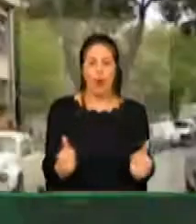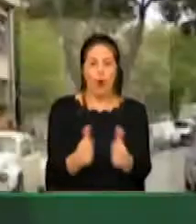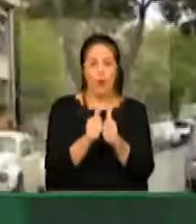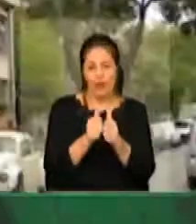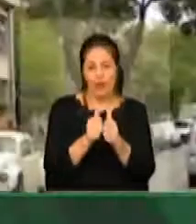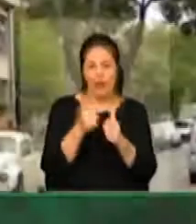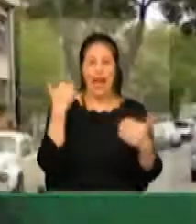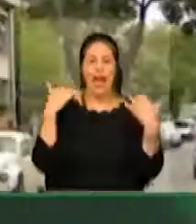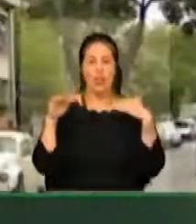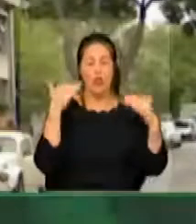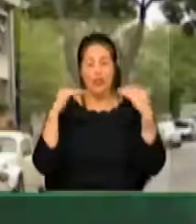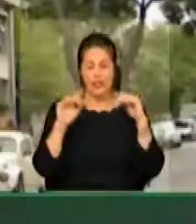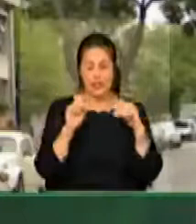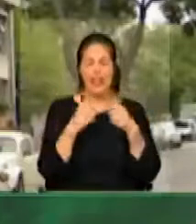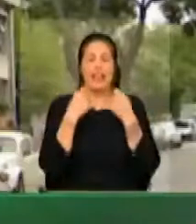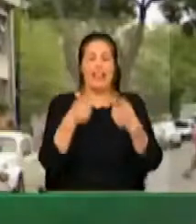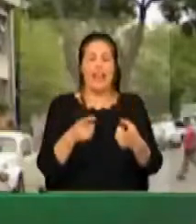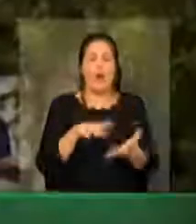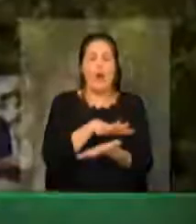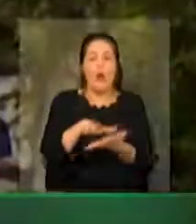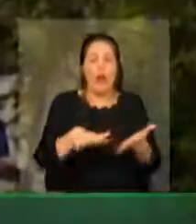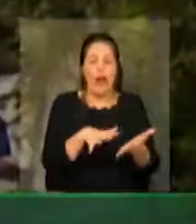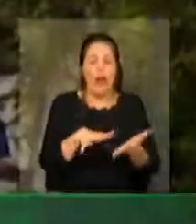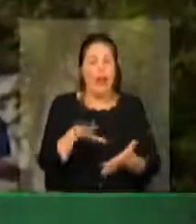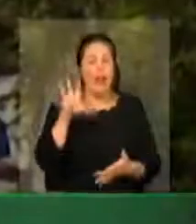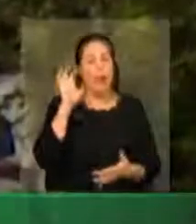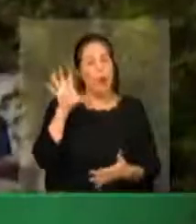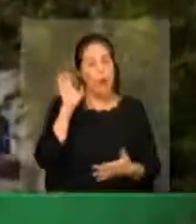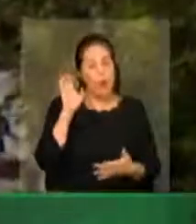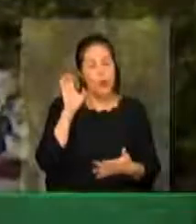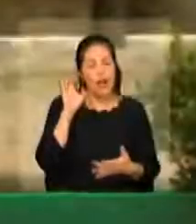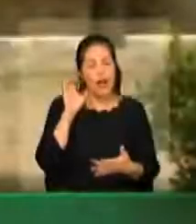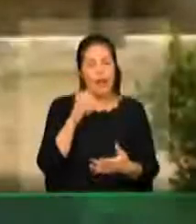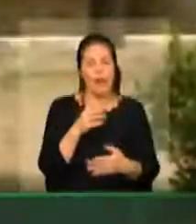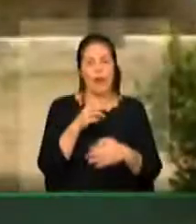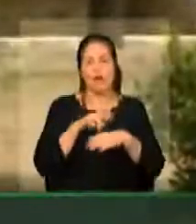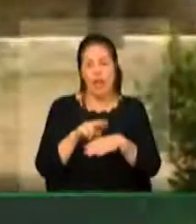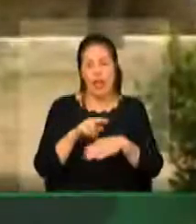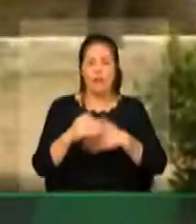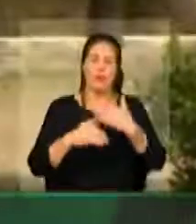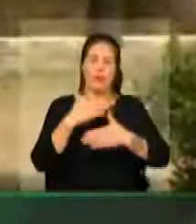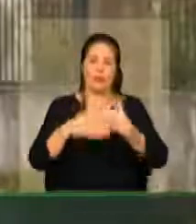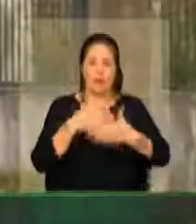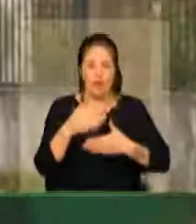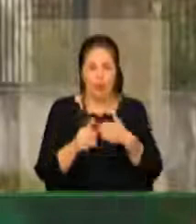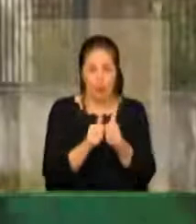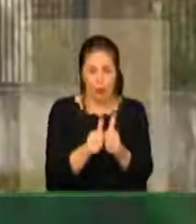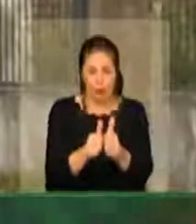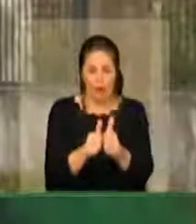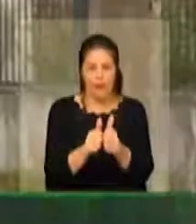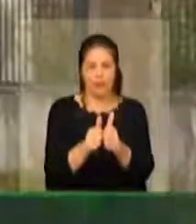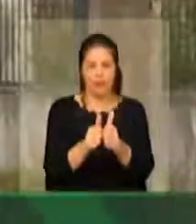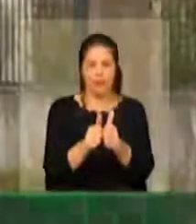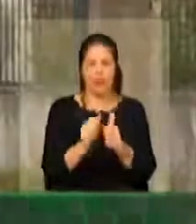al adolescente, de brindarle un espacio de escucha, en lo que tiene que ver con su camino, con su desarrollo, en todo lo que tiene que ver con